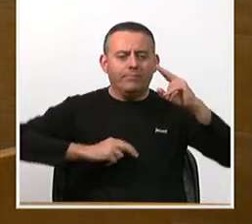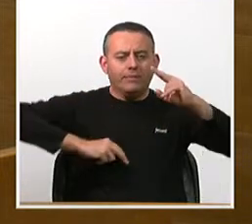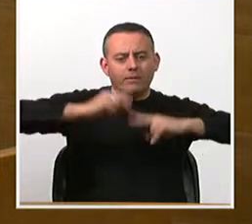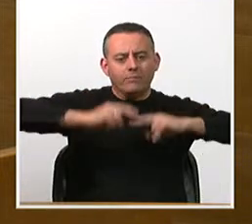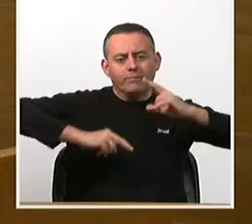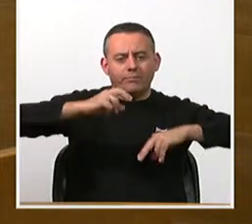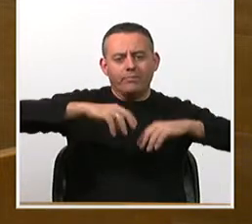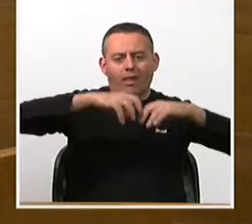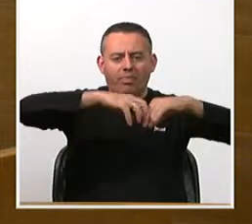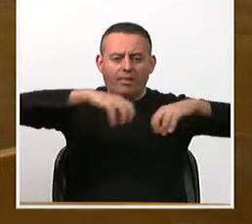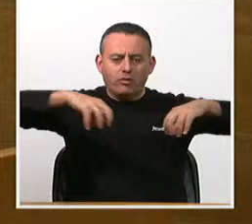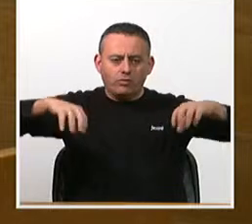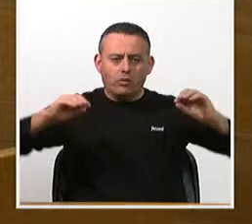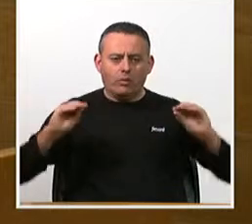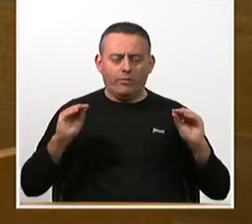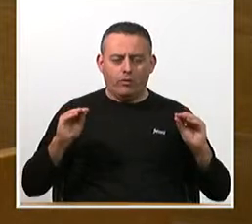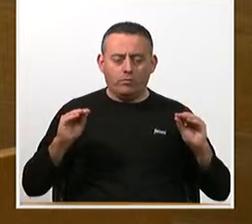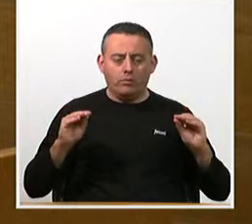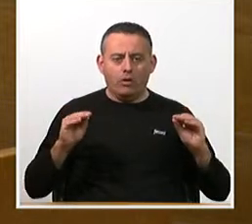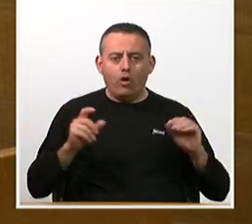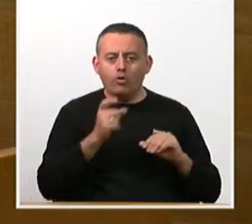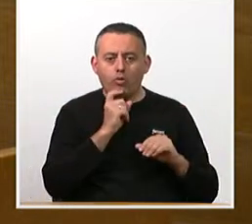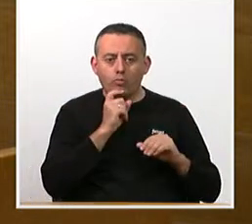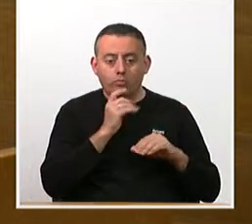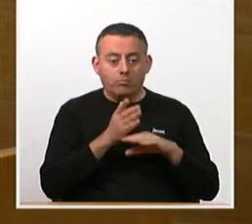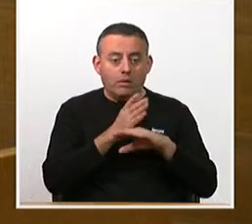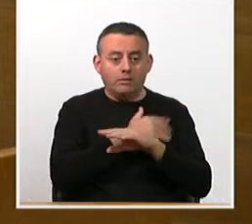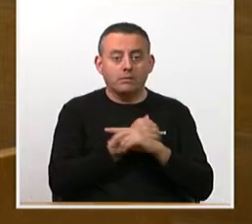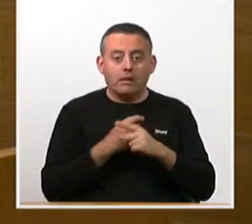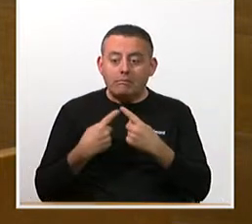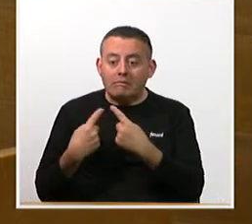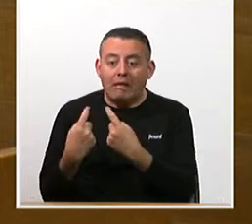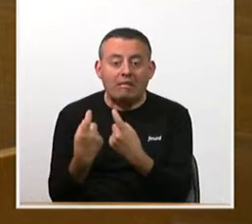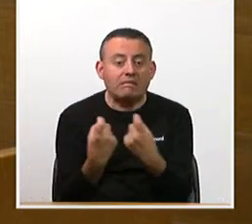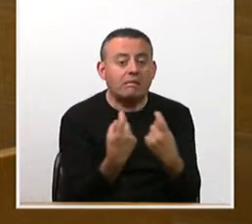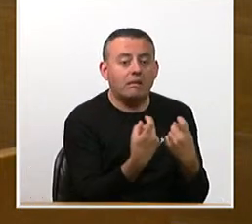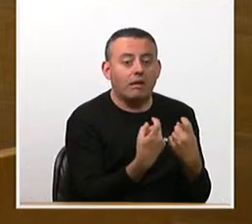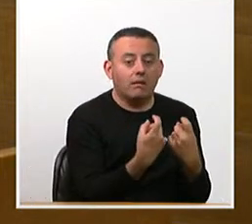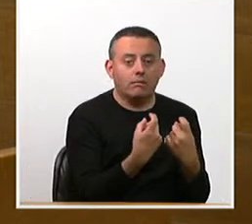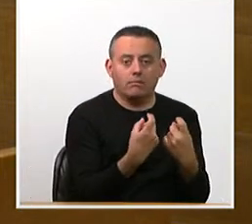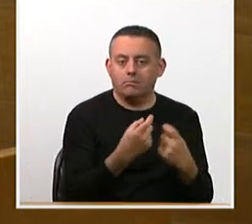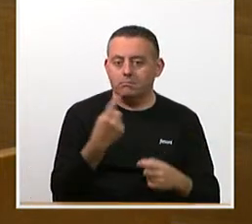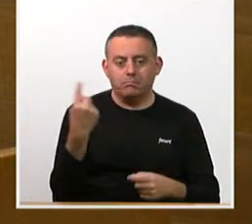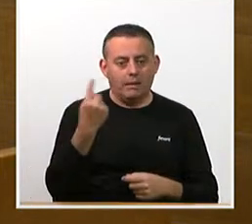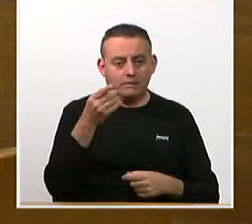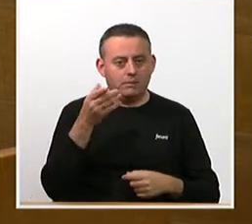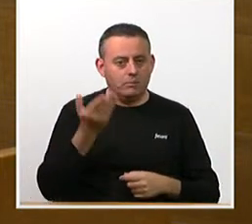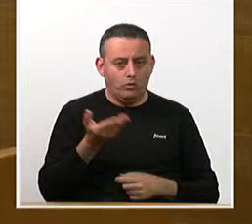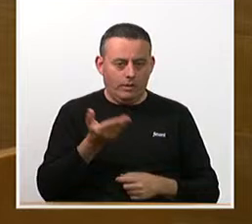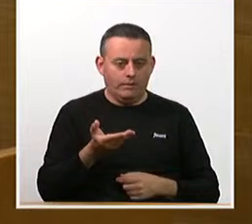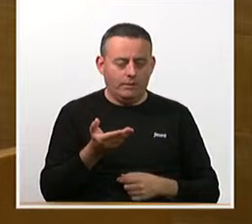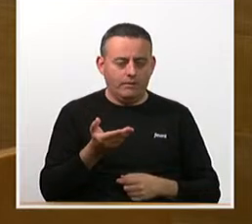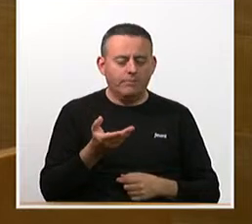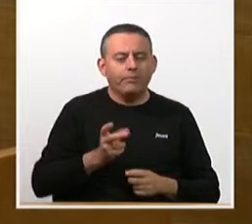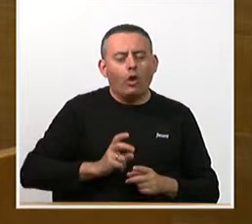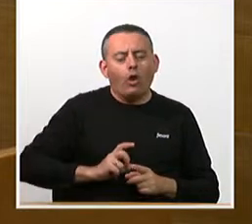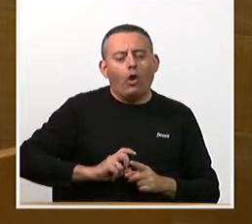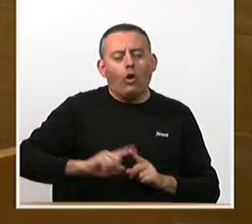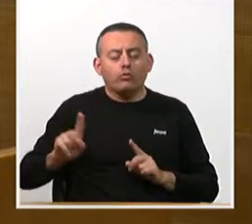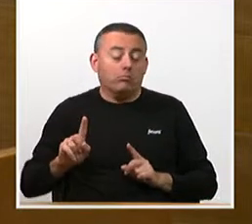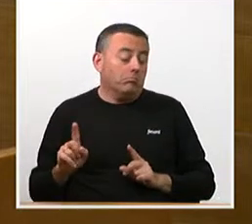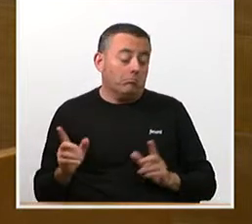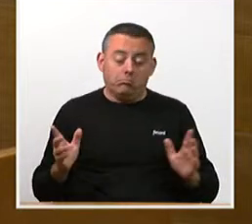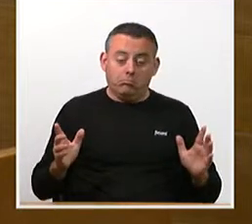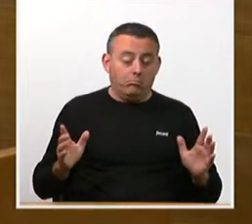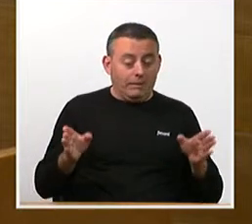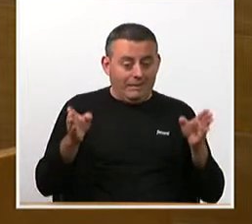marcada por las necesidades que presenten esas infraestructuras y nada más y